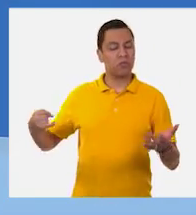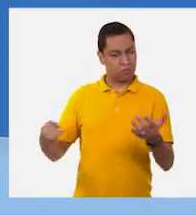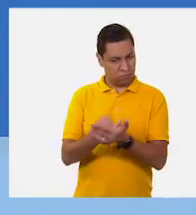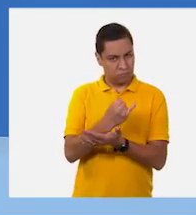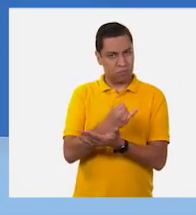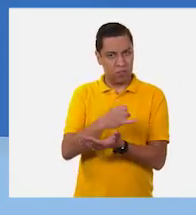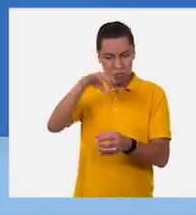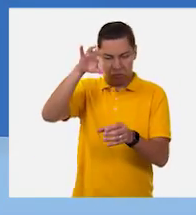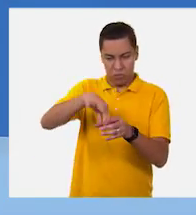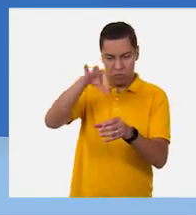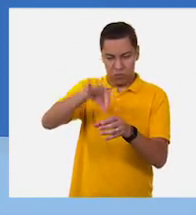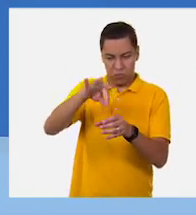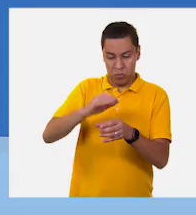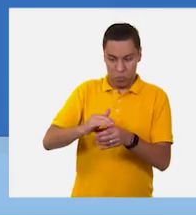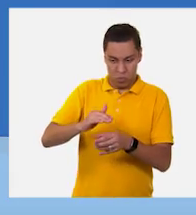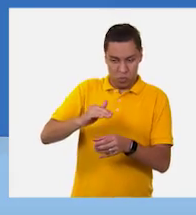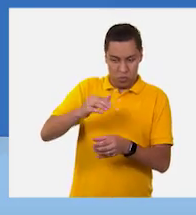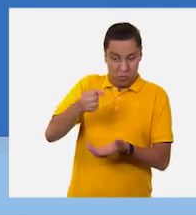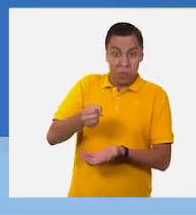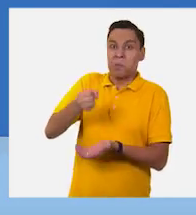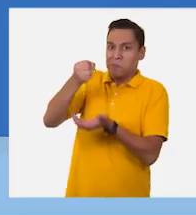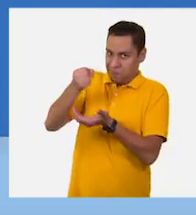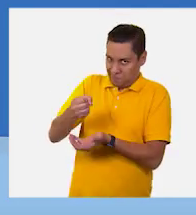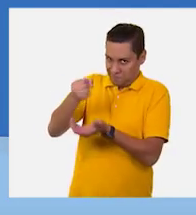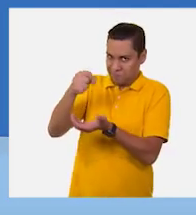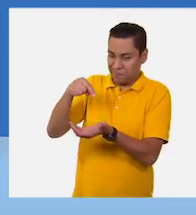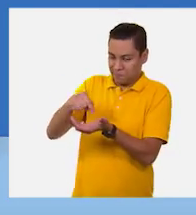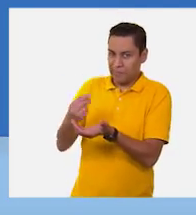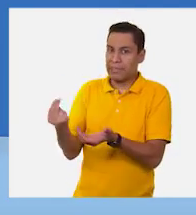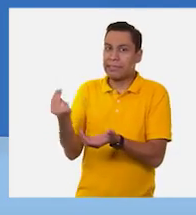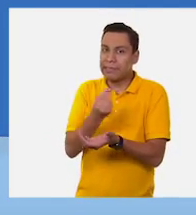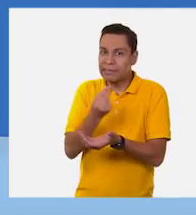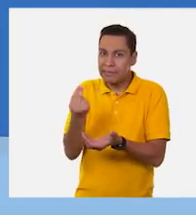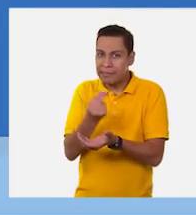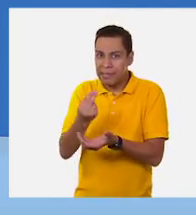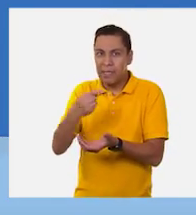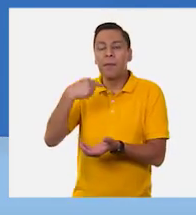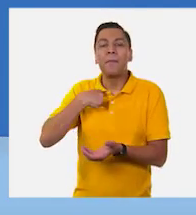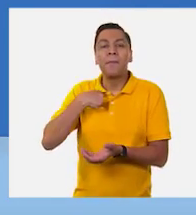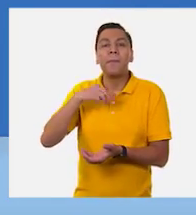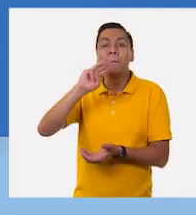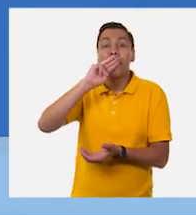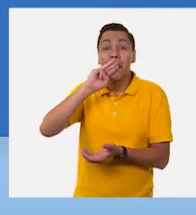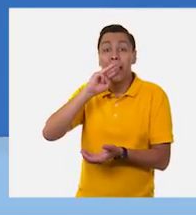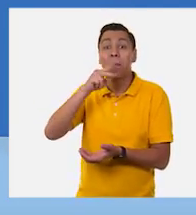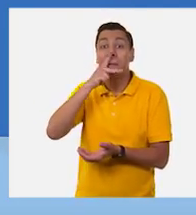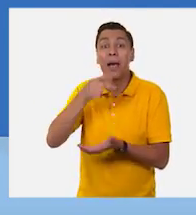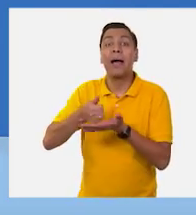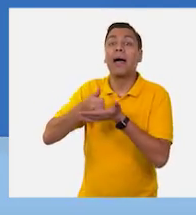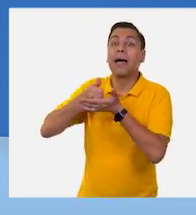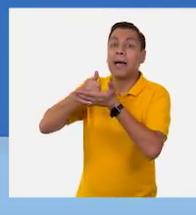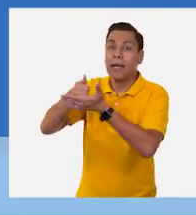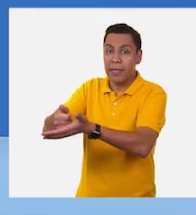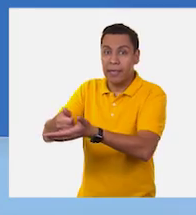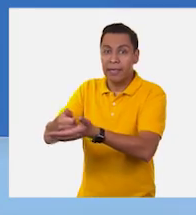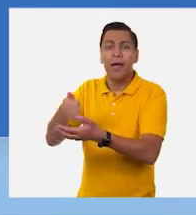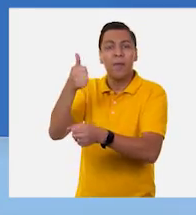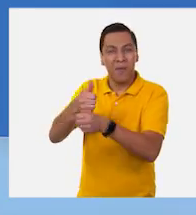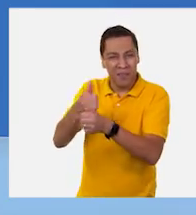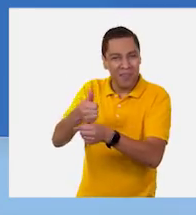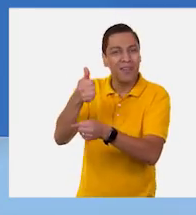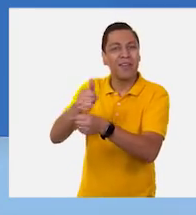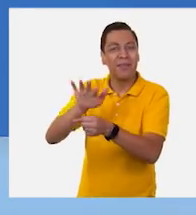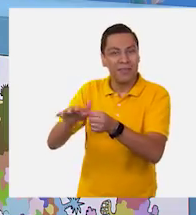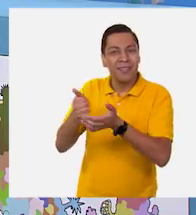trabajar para siempre tener lo necesario para ayudar a mi mamá, a mi papá y hasta a mis